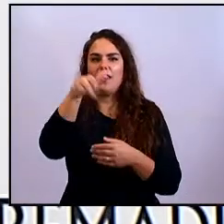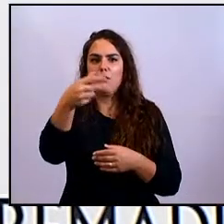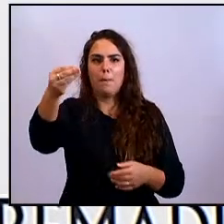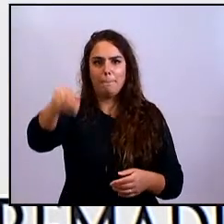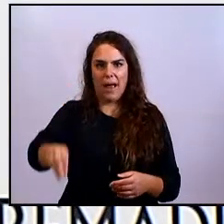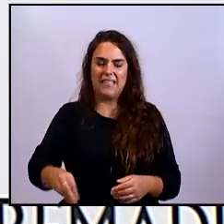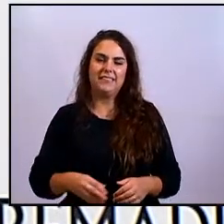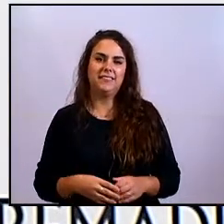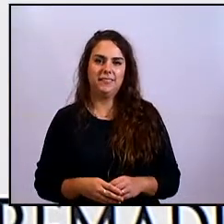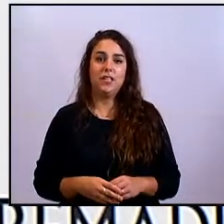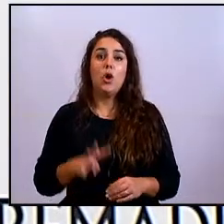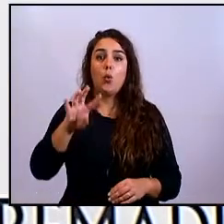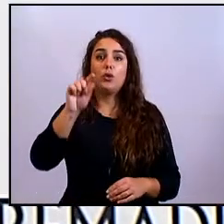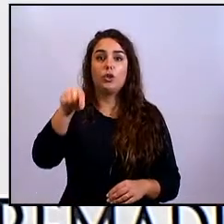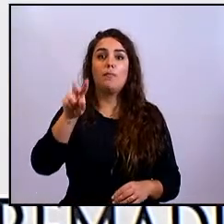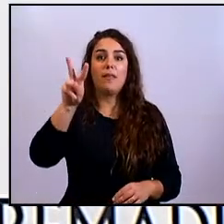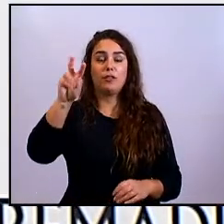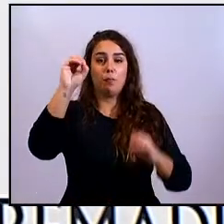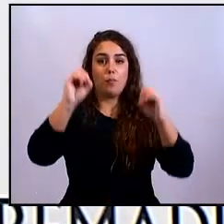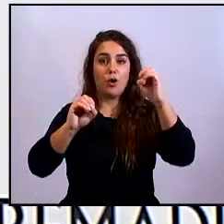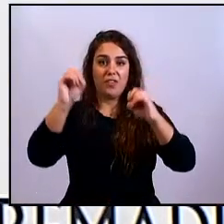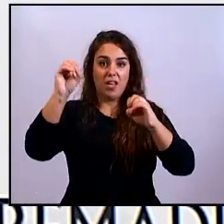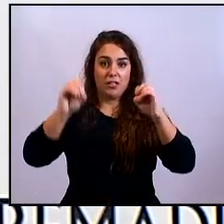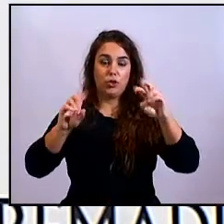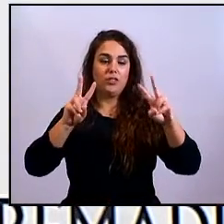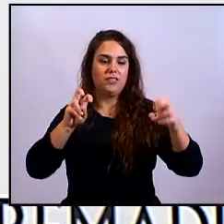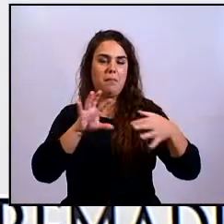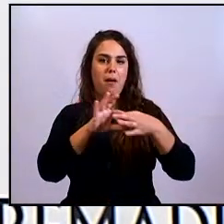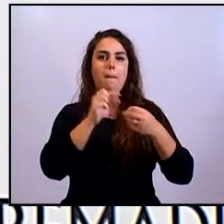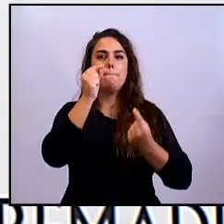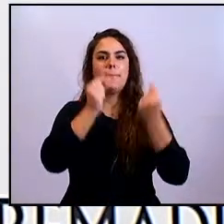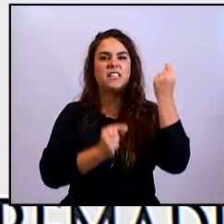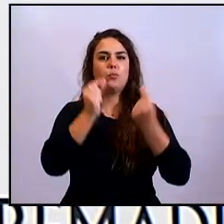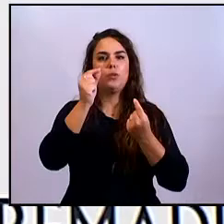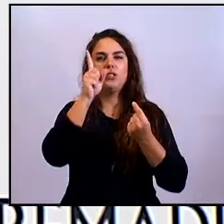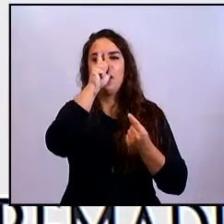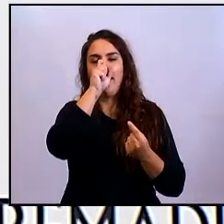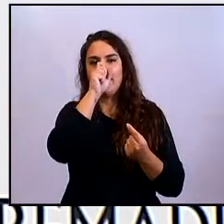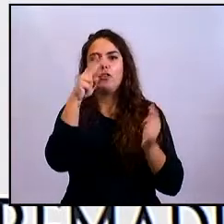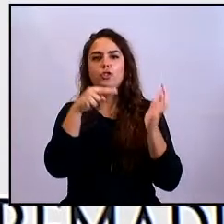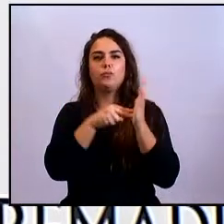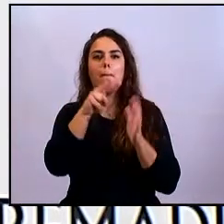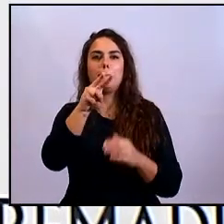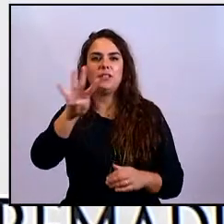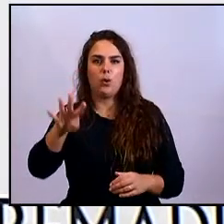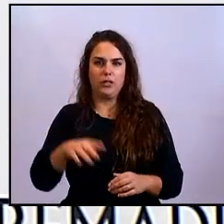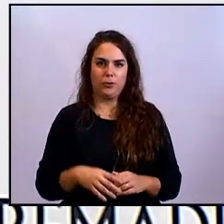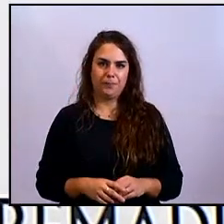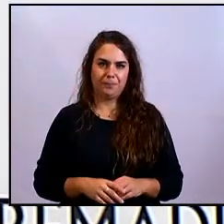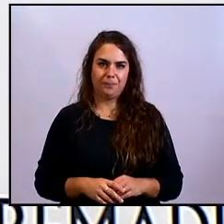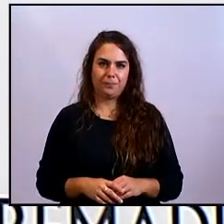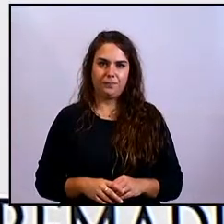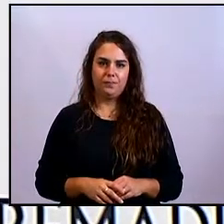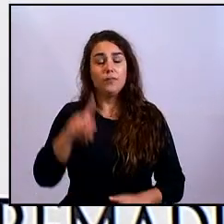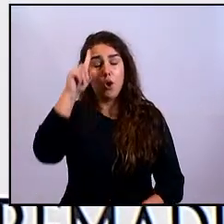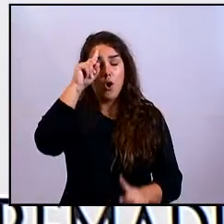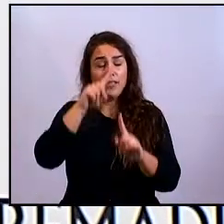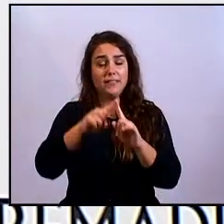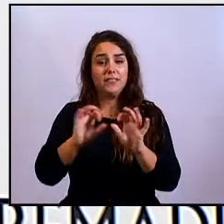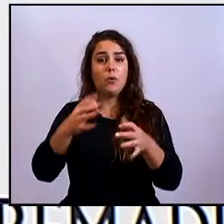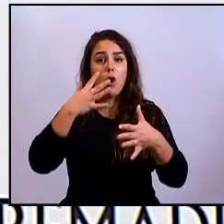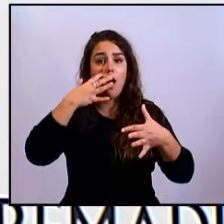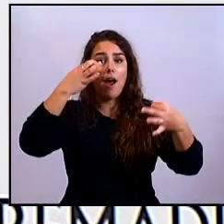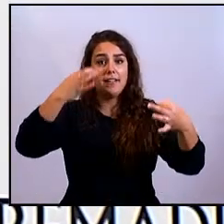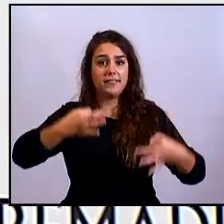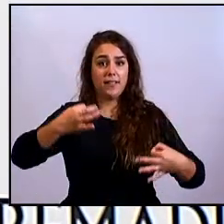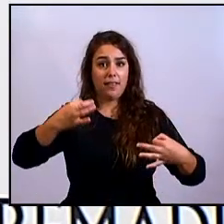Se trata de un 4,2% con respecto al presupuesto del año 2024. Y el objetivo no es solo